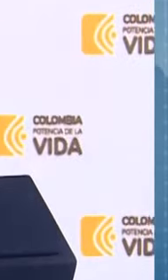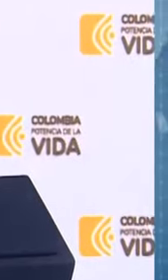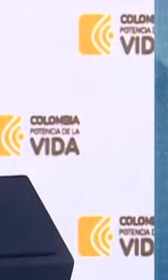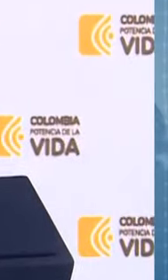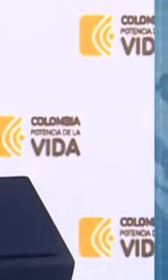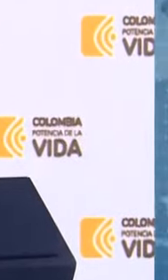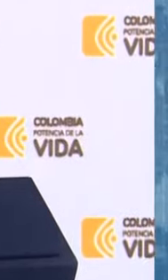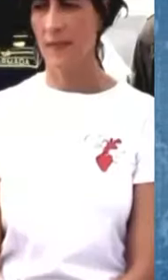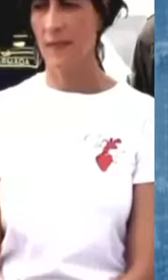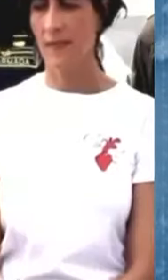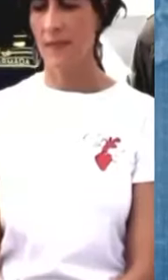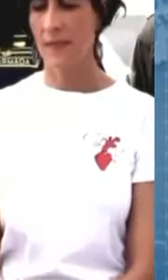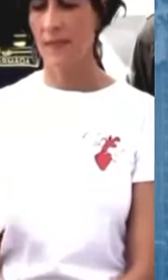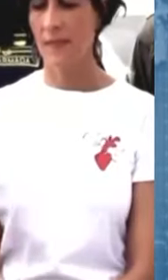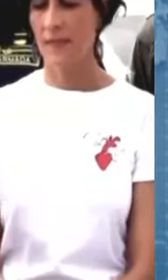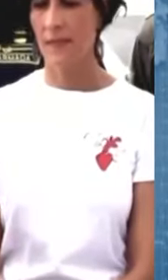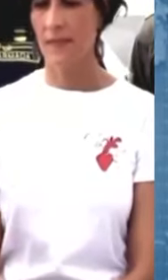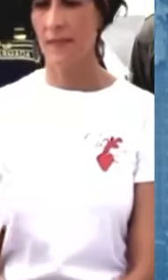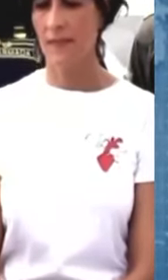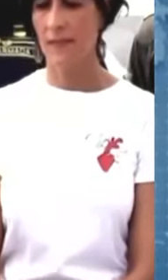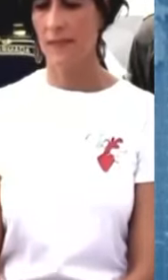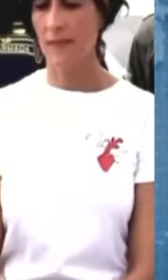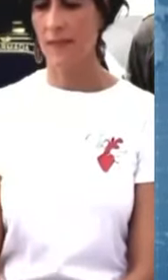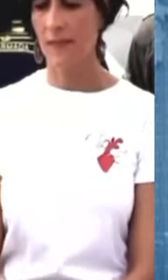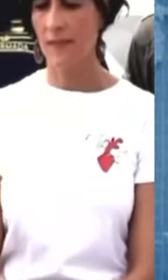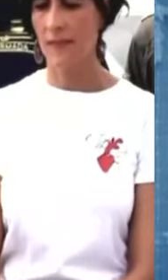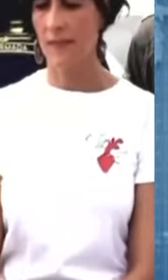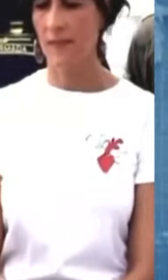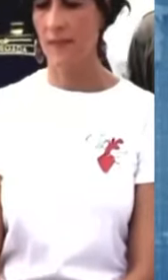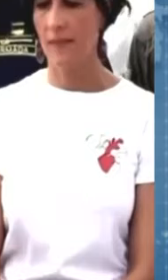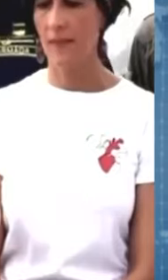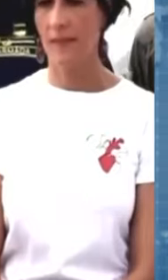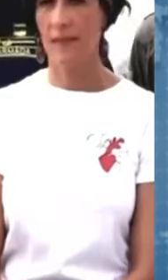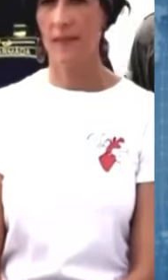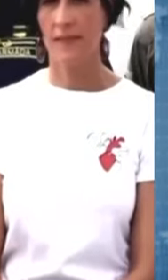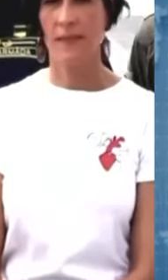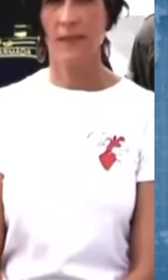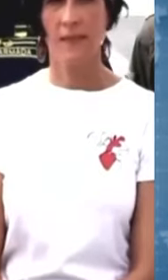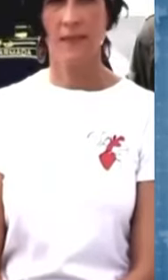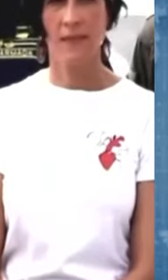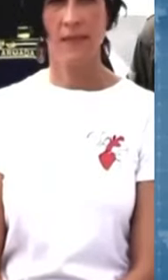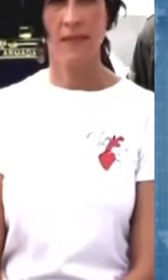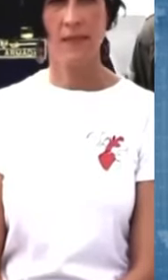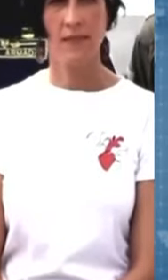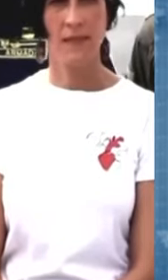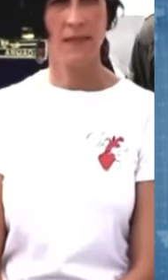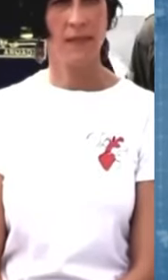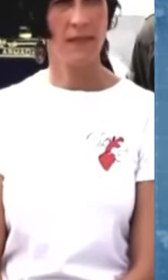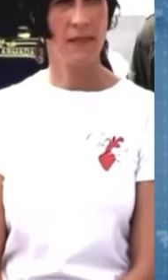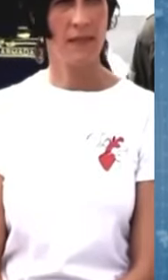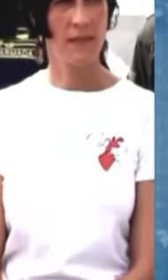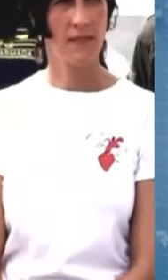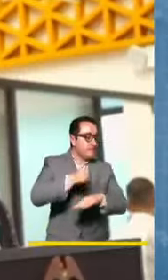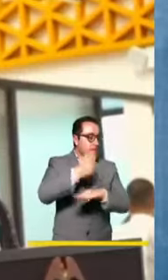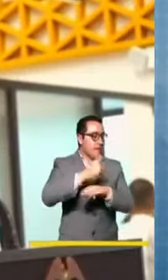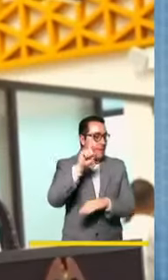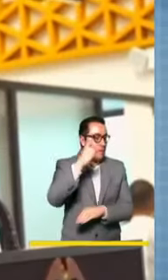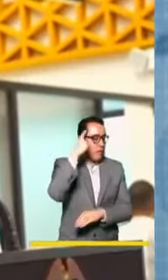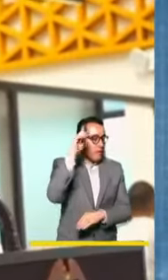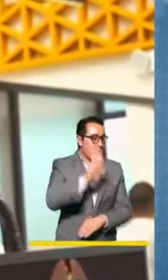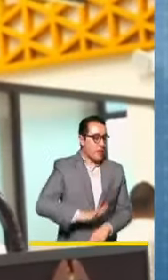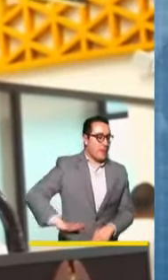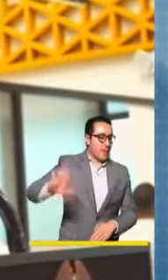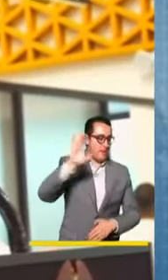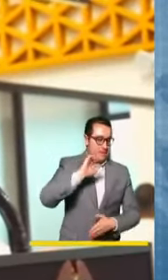para lograr tener un impacto político en lo que ha presentado el presidente y tercero creo que las expectativas de